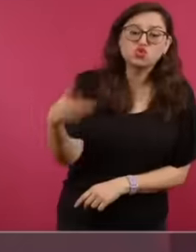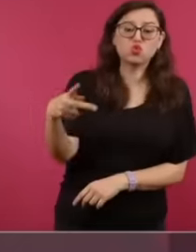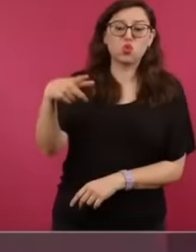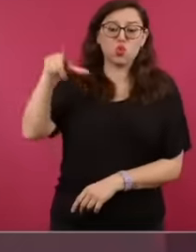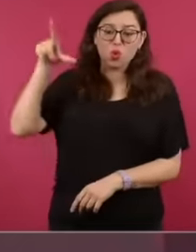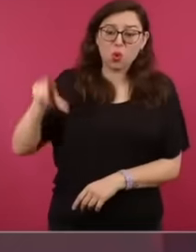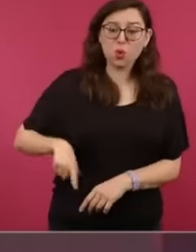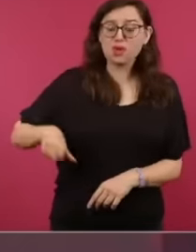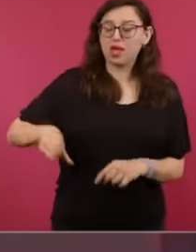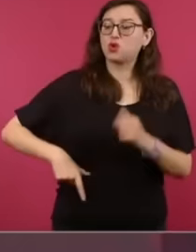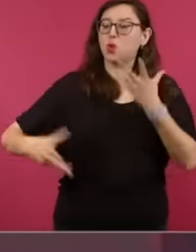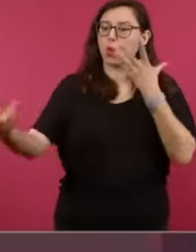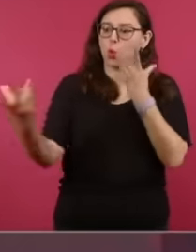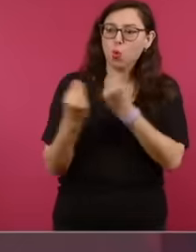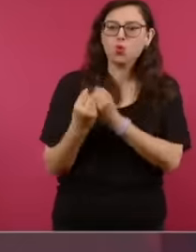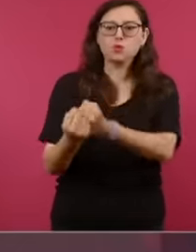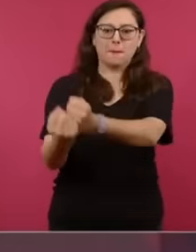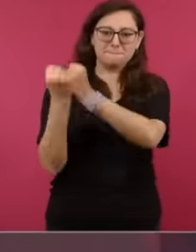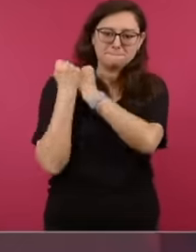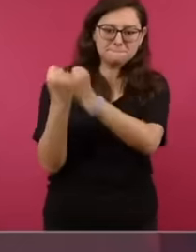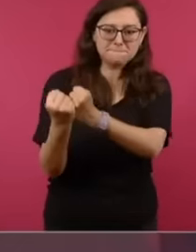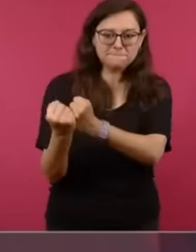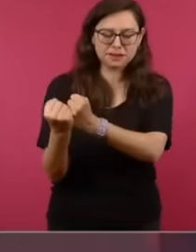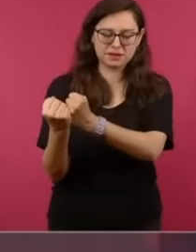para el pueblo y con el pueblo.